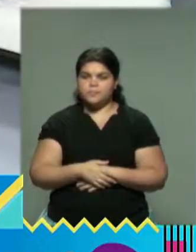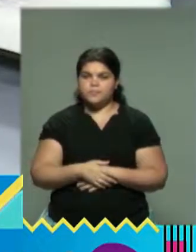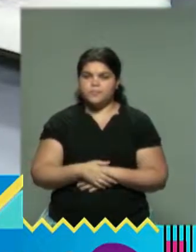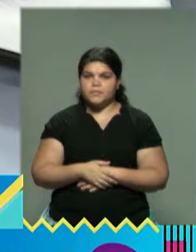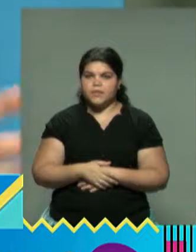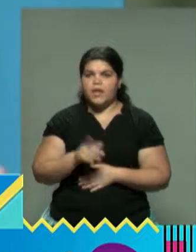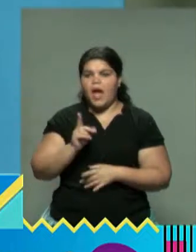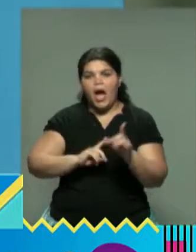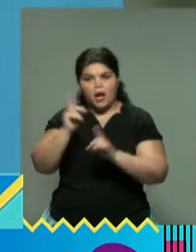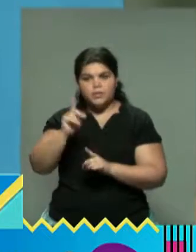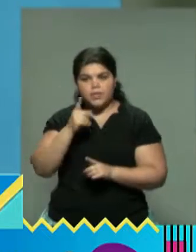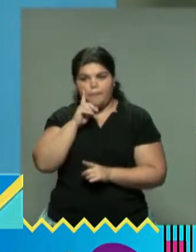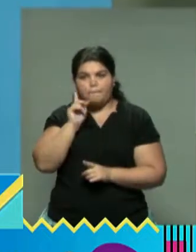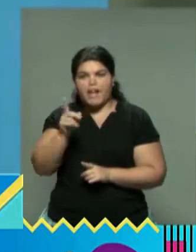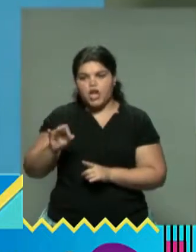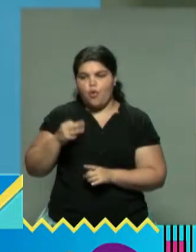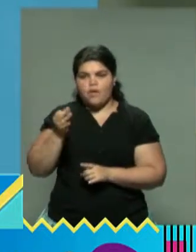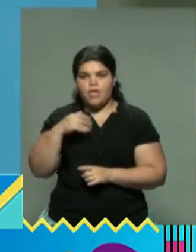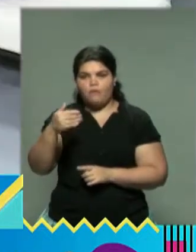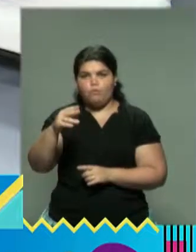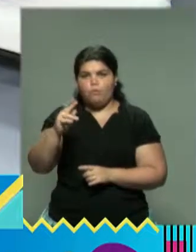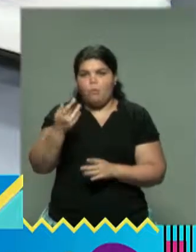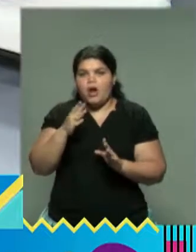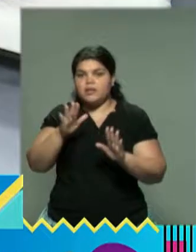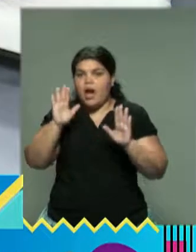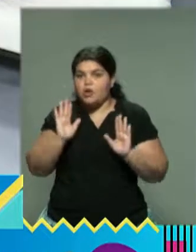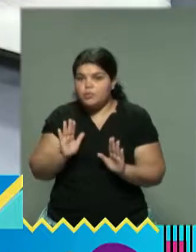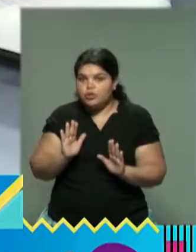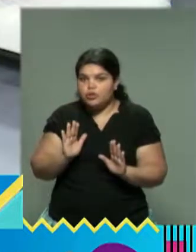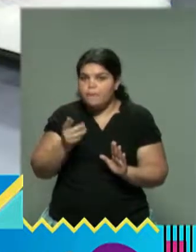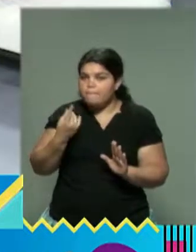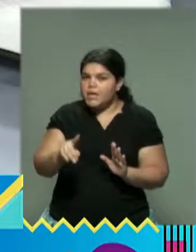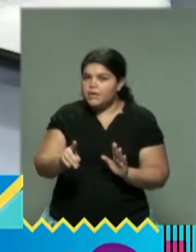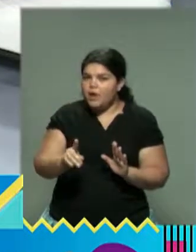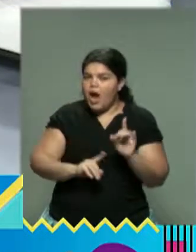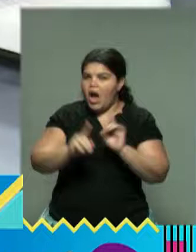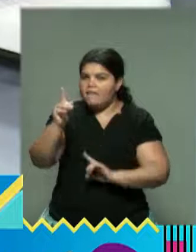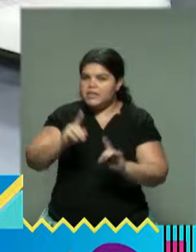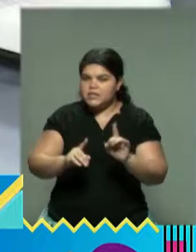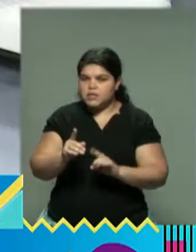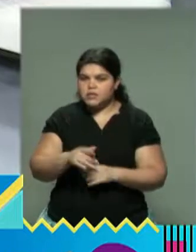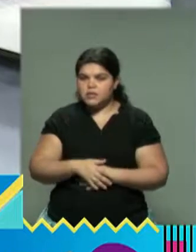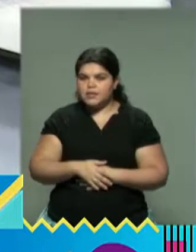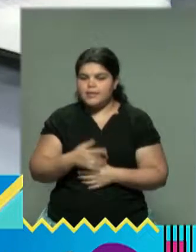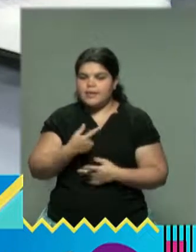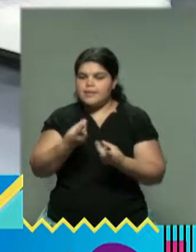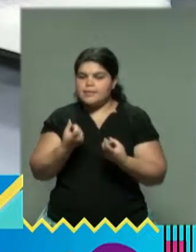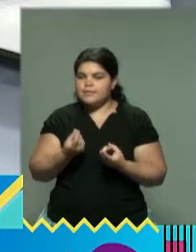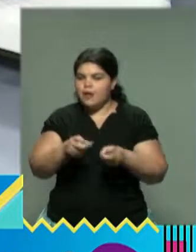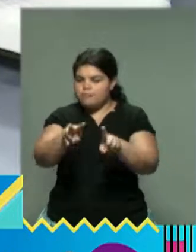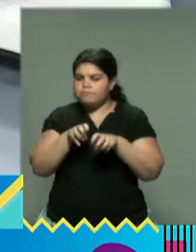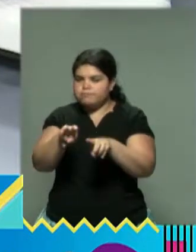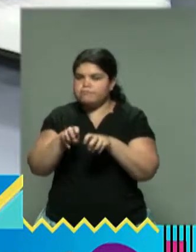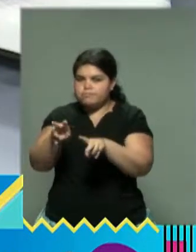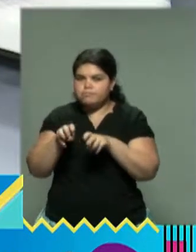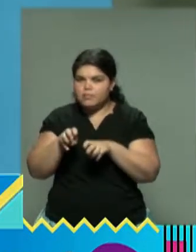quizás la vida haciendo cierta actividad, pero aparte no hay una inconsciencia quizás por lucrar un poco, ¿no? Conociendo